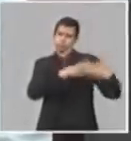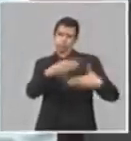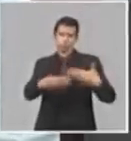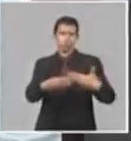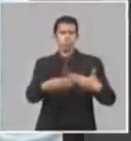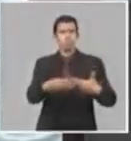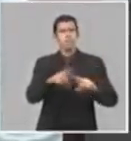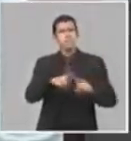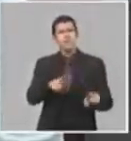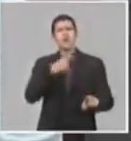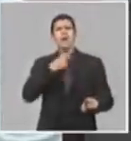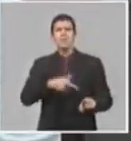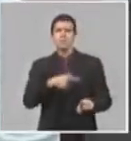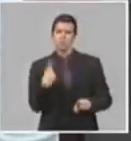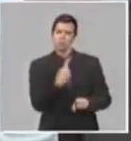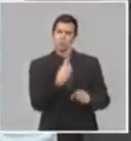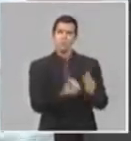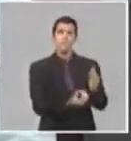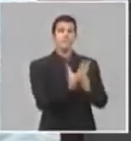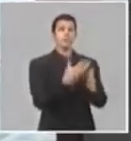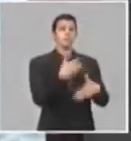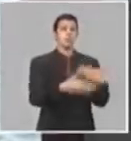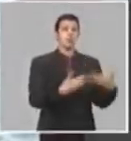Pero la situación compleja no es de Cuba, es del mundo.